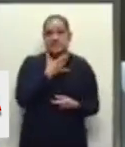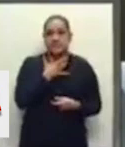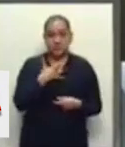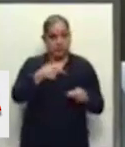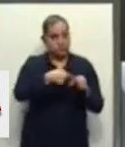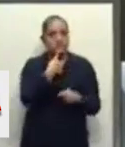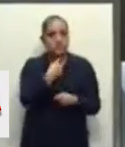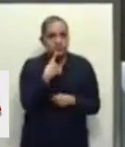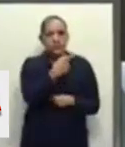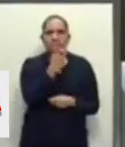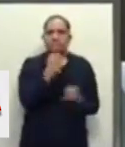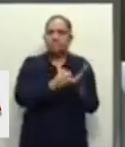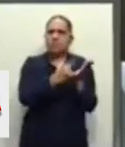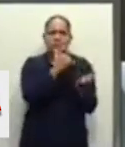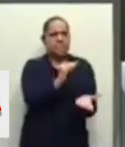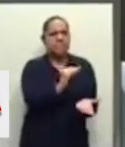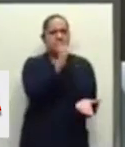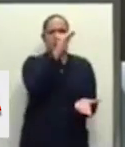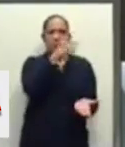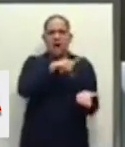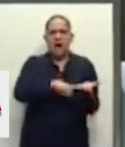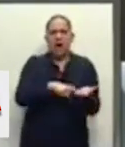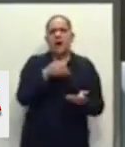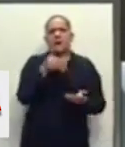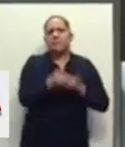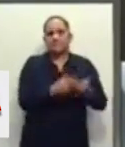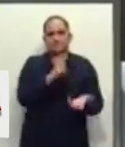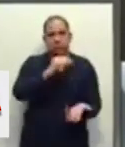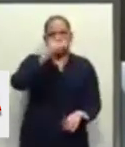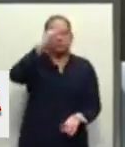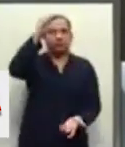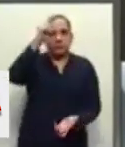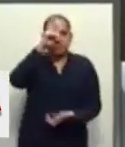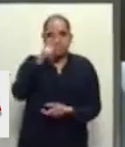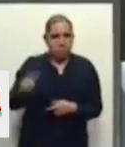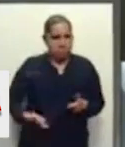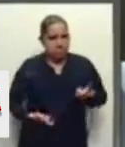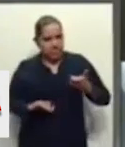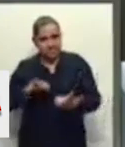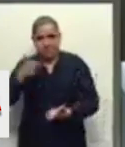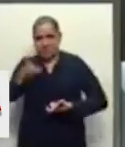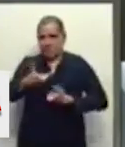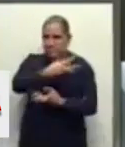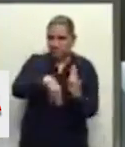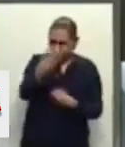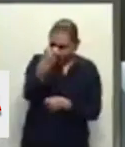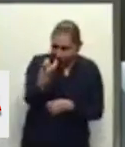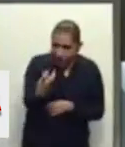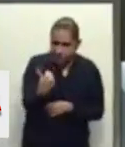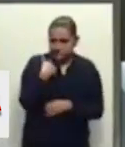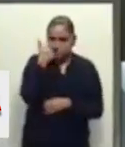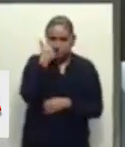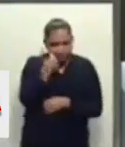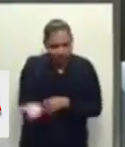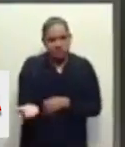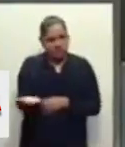regresiva. A eso es a lo que me refiero, a eso es a lo que los invito y exhorto a que discutamos